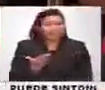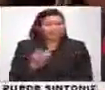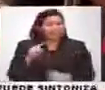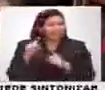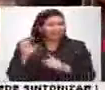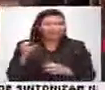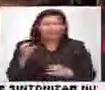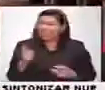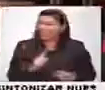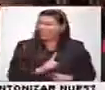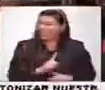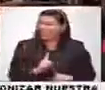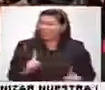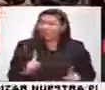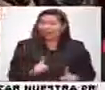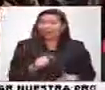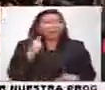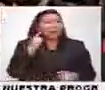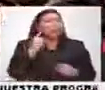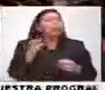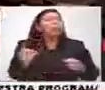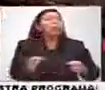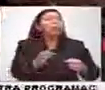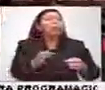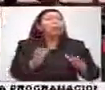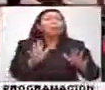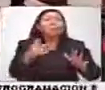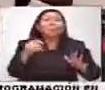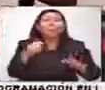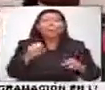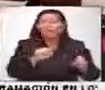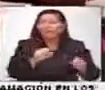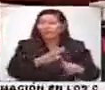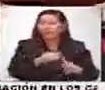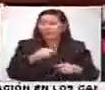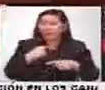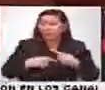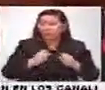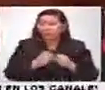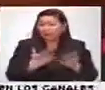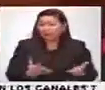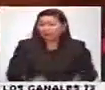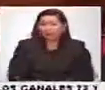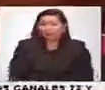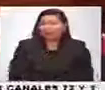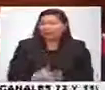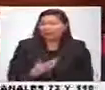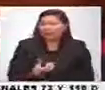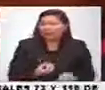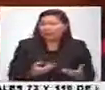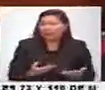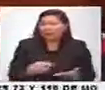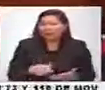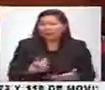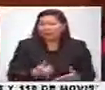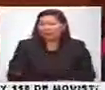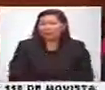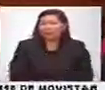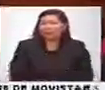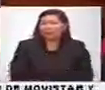radio de música clásica que pase 10 de folclore todos los días porque esto es un sinsentido habiendo tantas emisoras